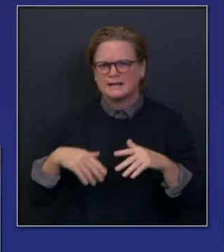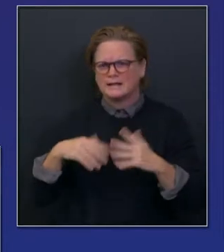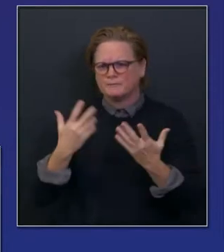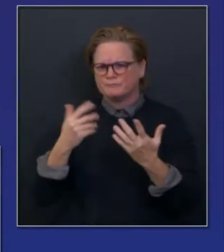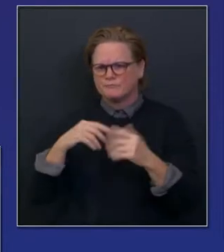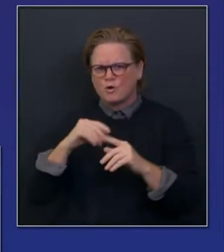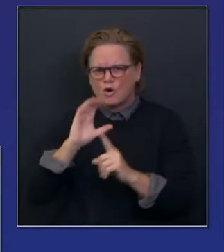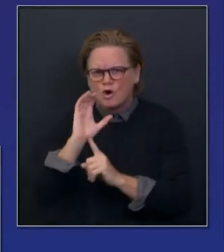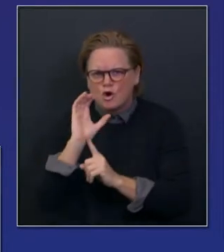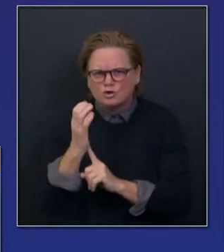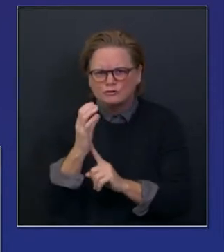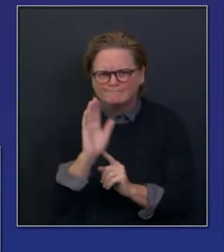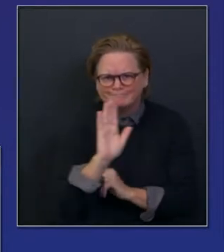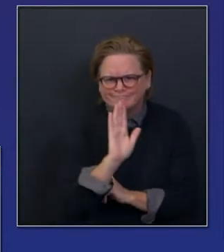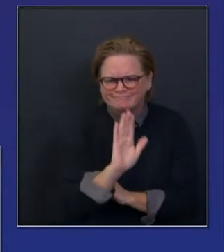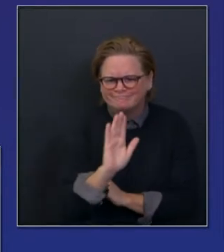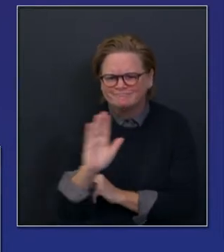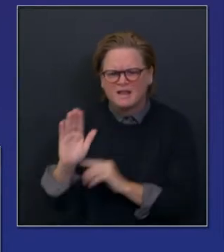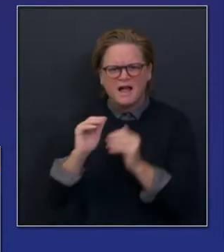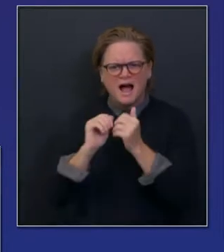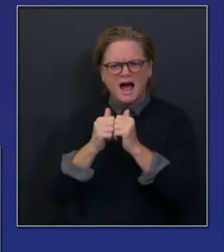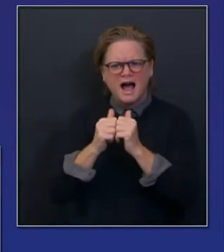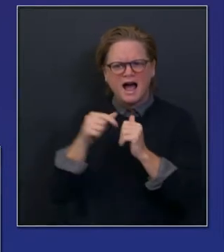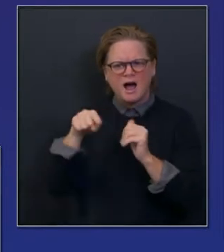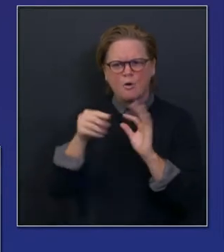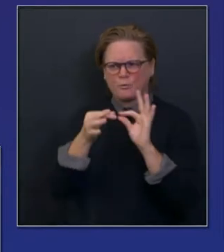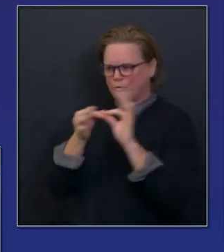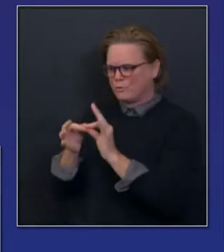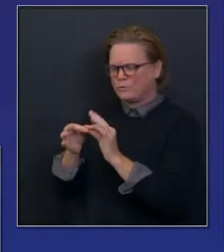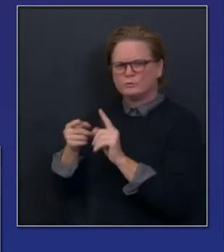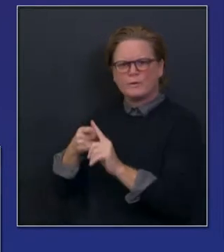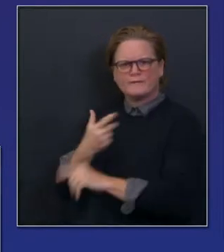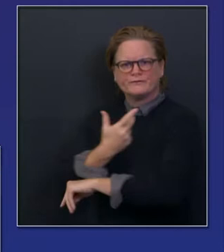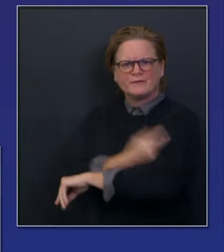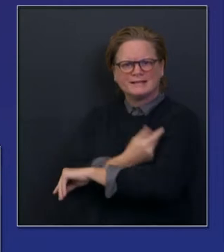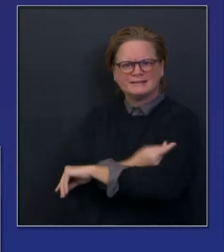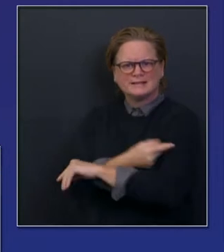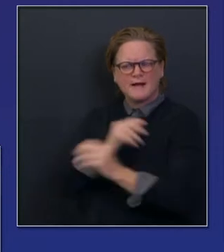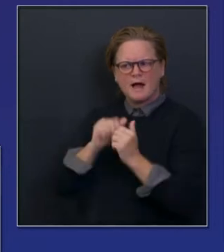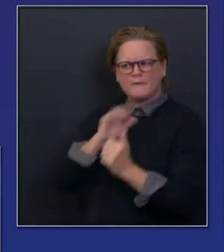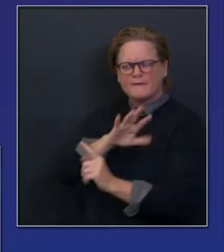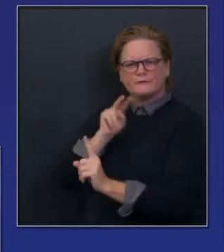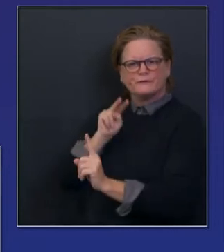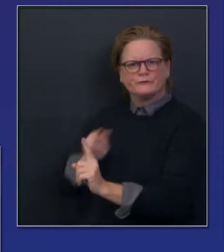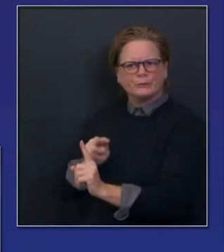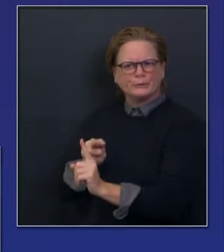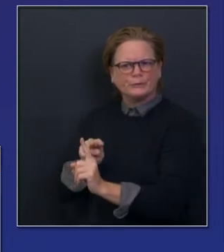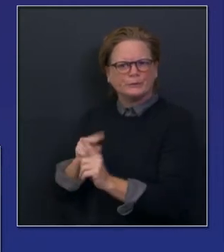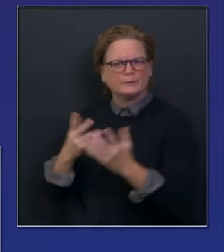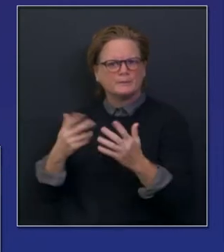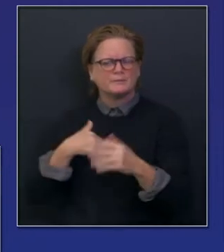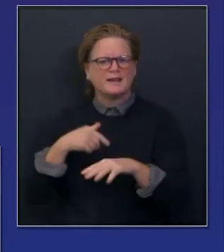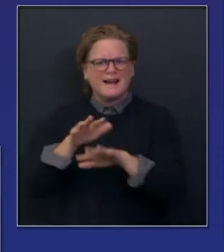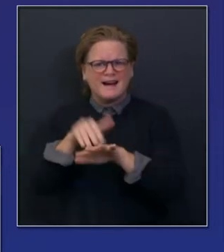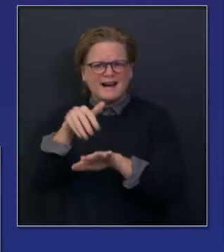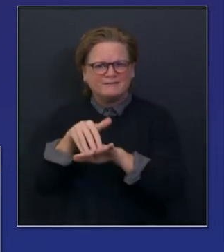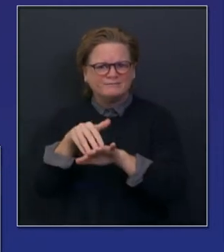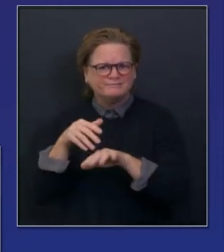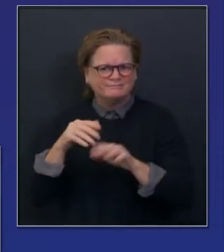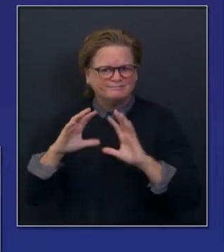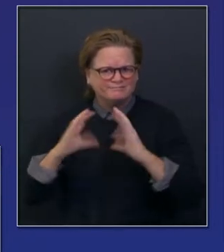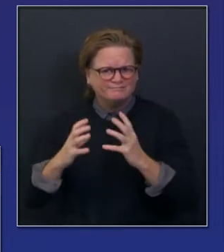la competencia cultural respecto a las vacunas. No siempre se ha hecho visible. En